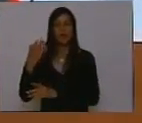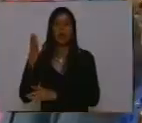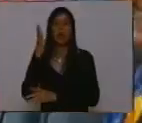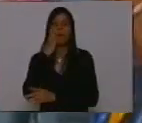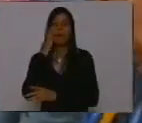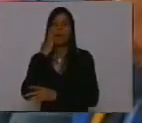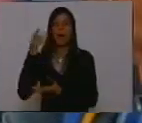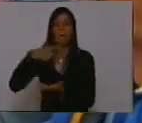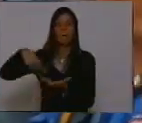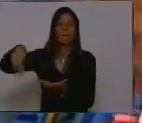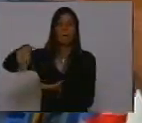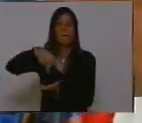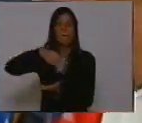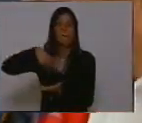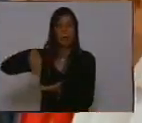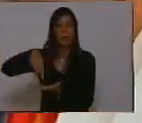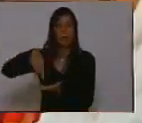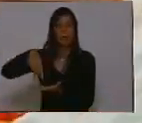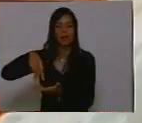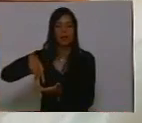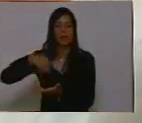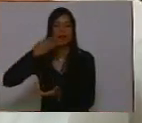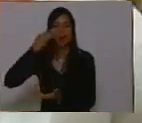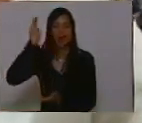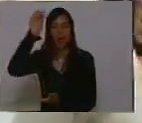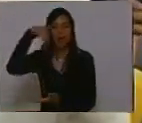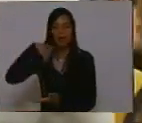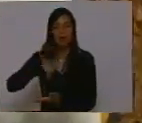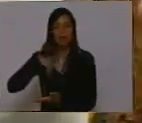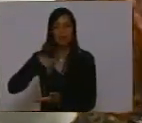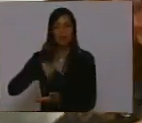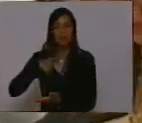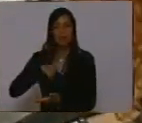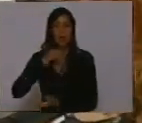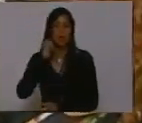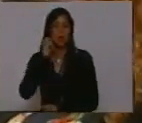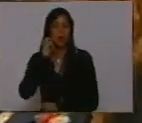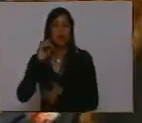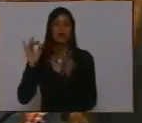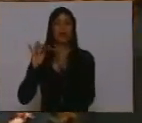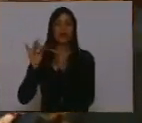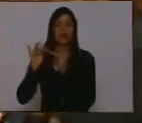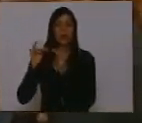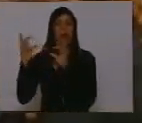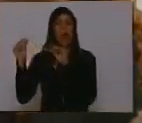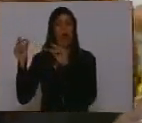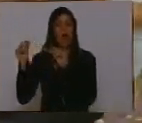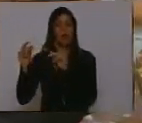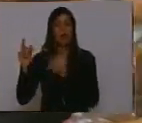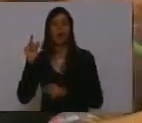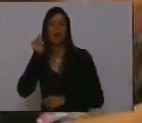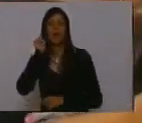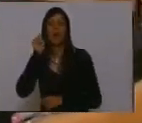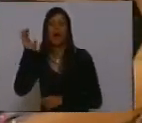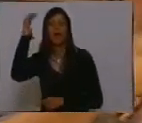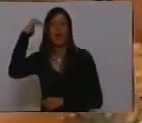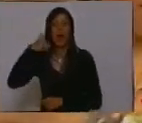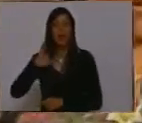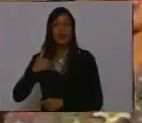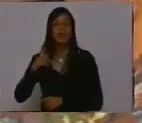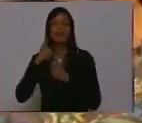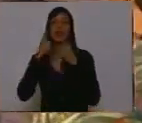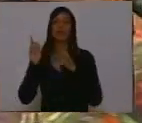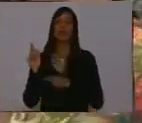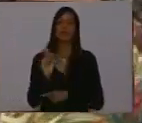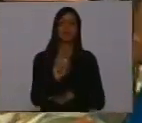Mayo de la República Argentina, Evede Bonafini, para dar un mensaje a la Asamblea